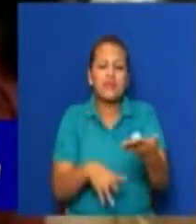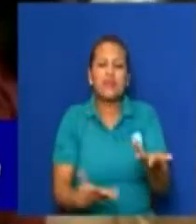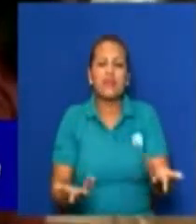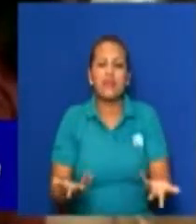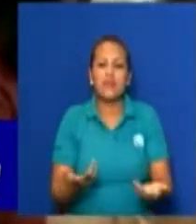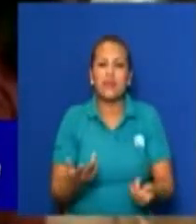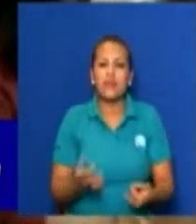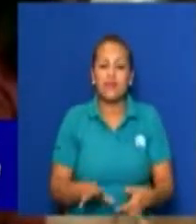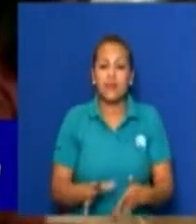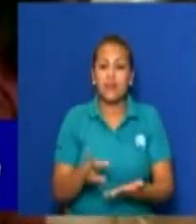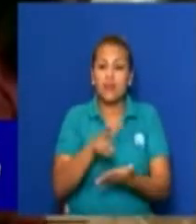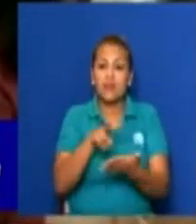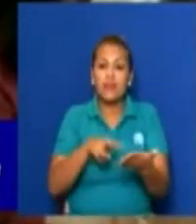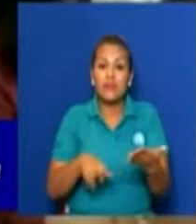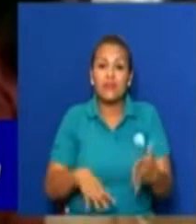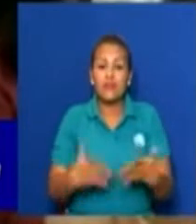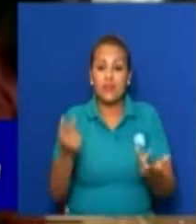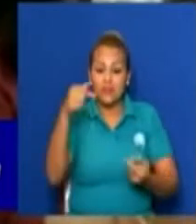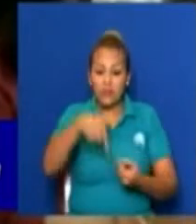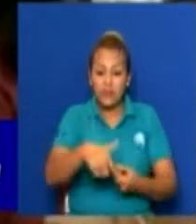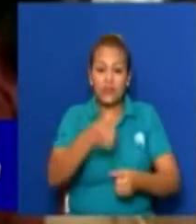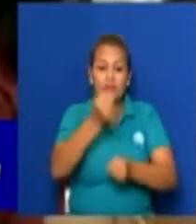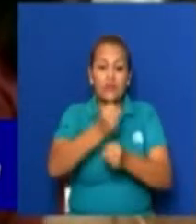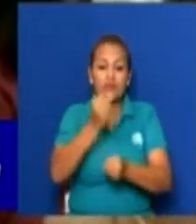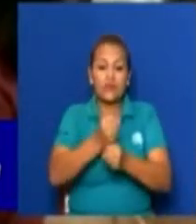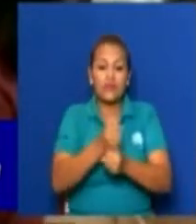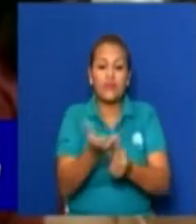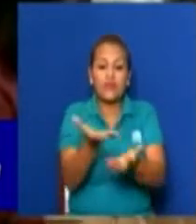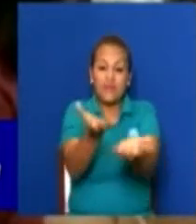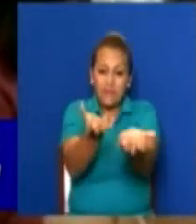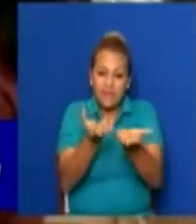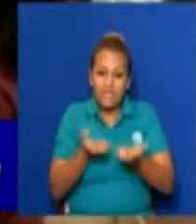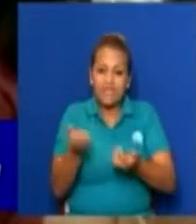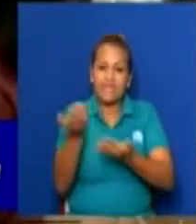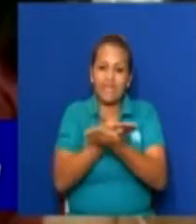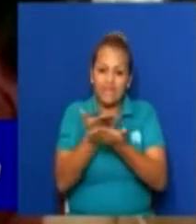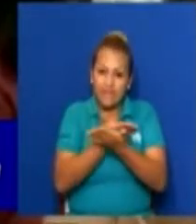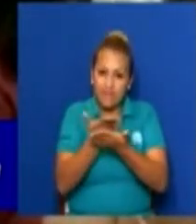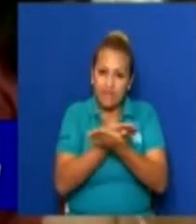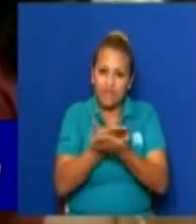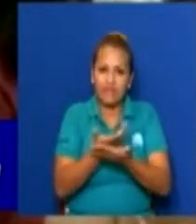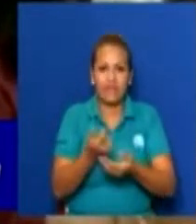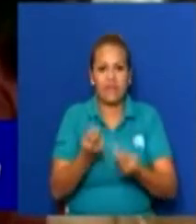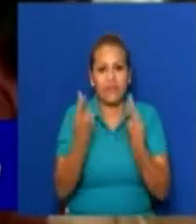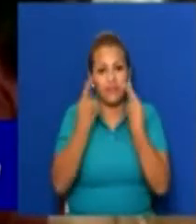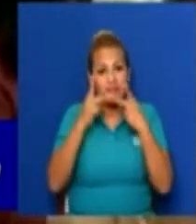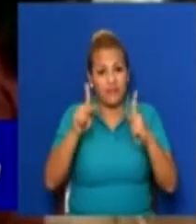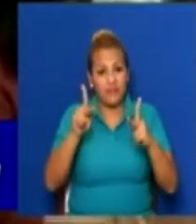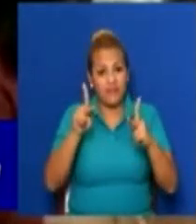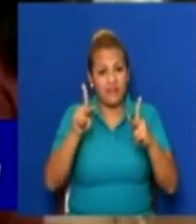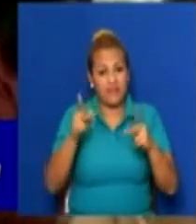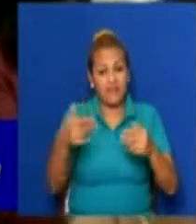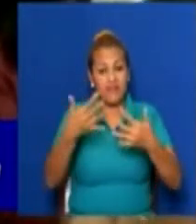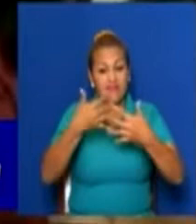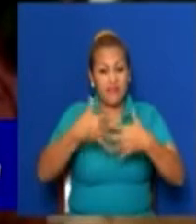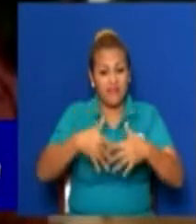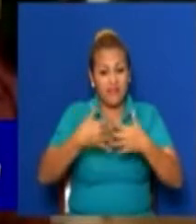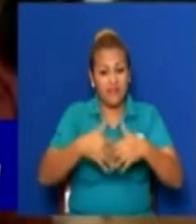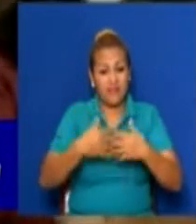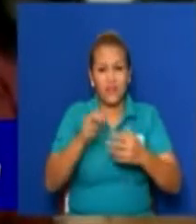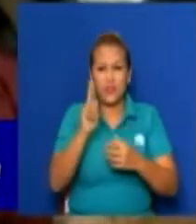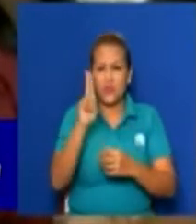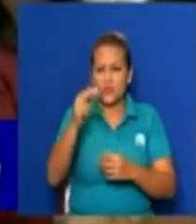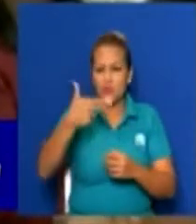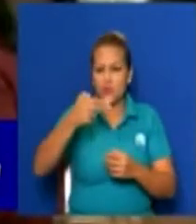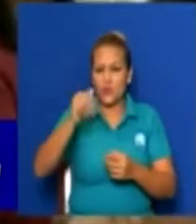hay una trabajadora que quiere estudiar, pero en empresa Uchan